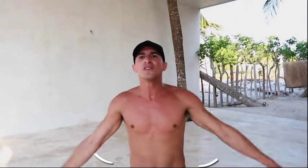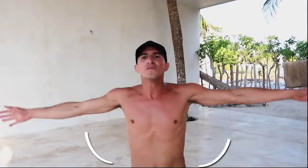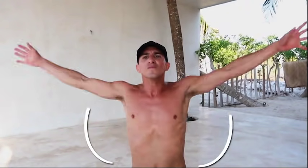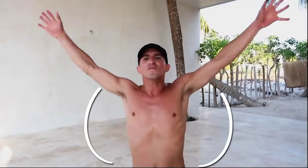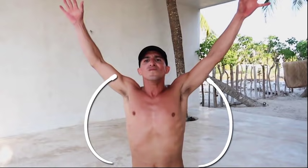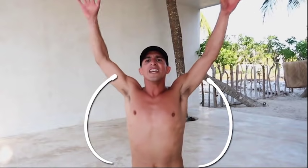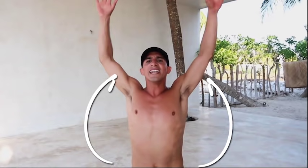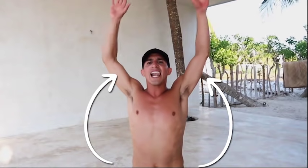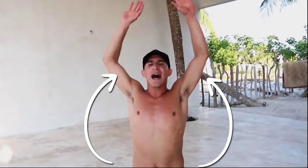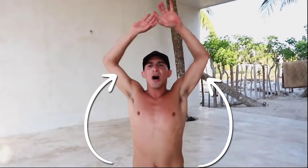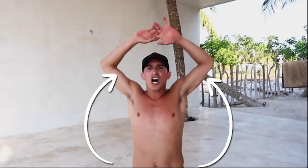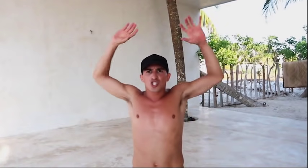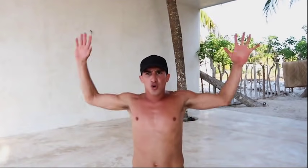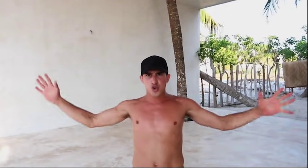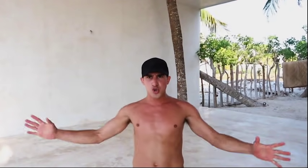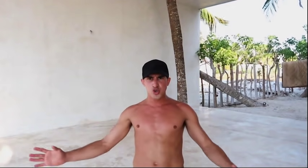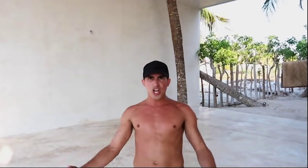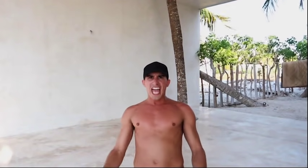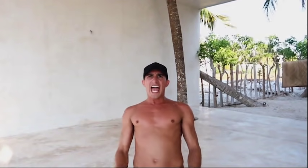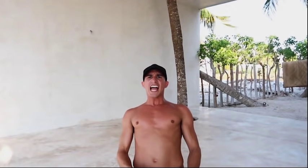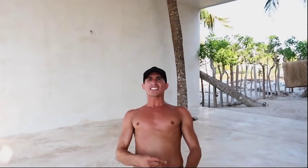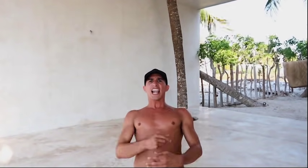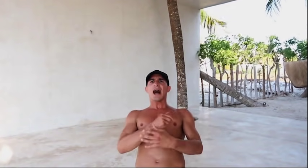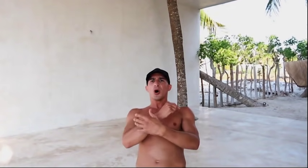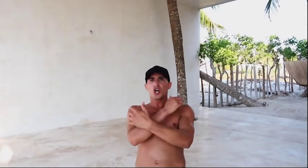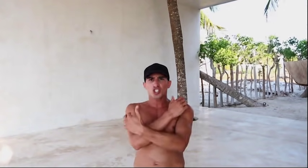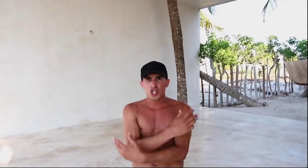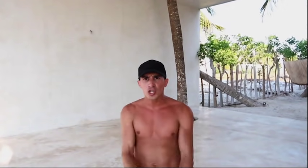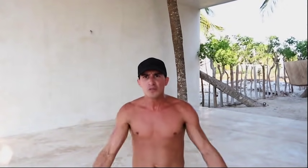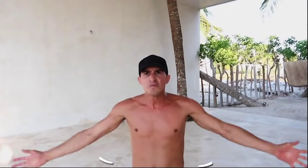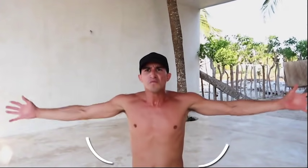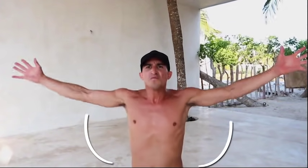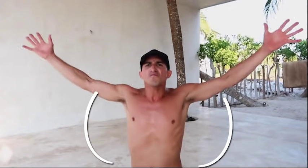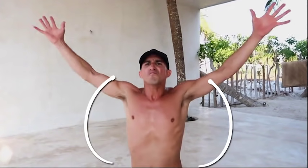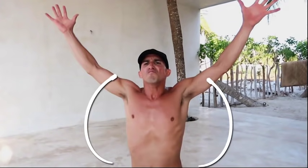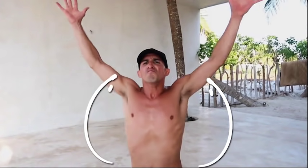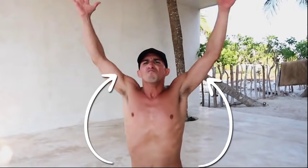¡Respiremos! ¡Inhalamos! ¡Exhalamos!